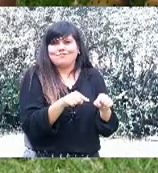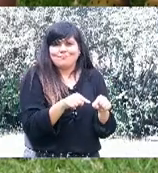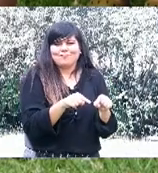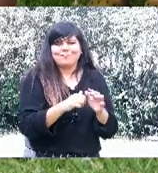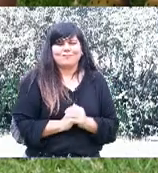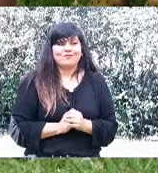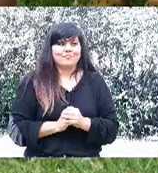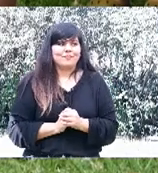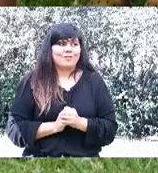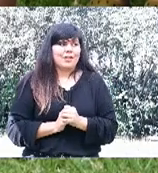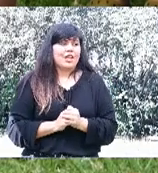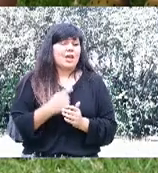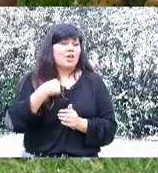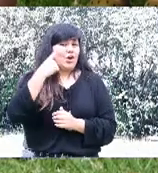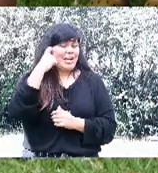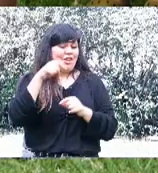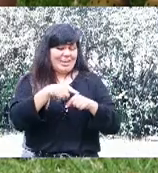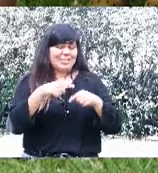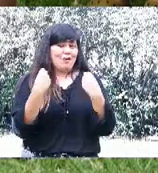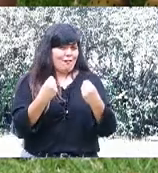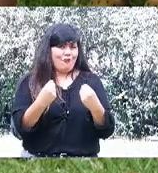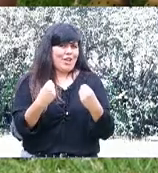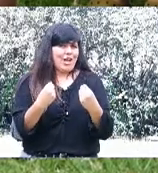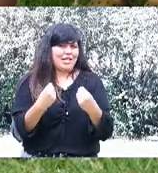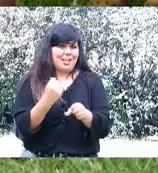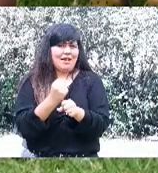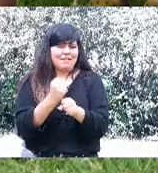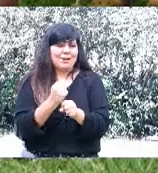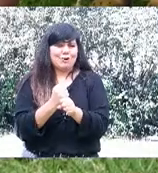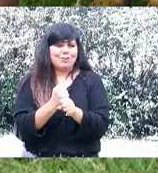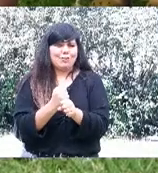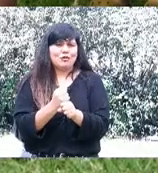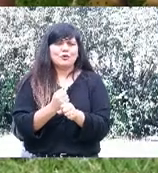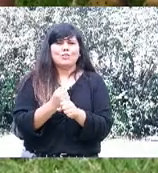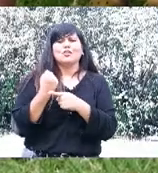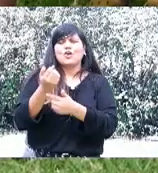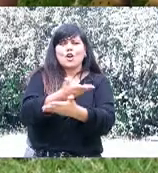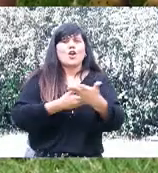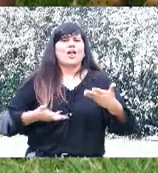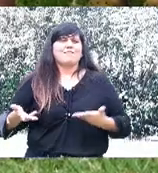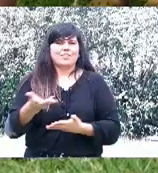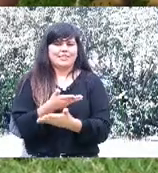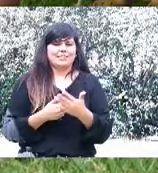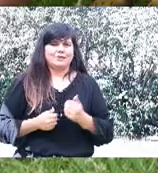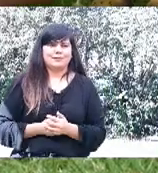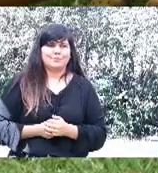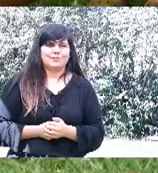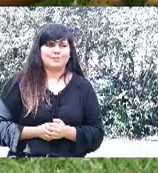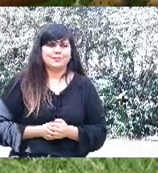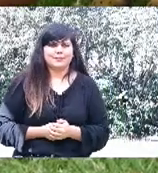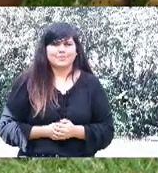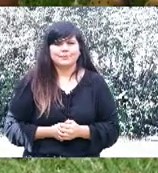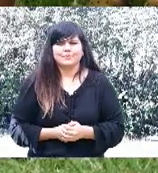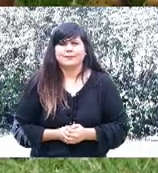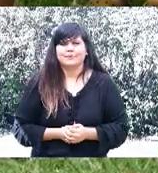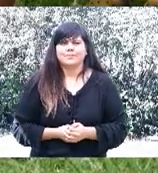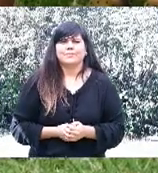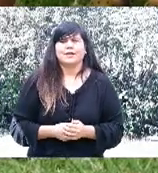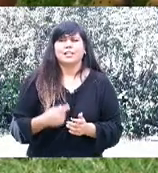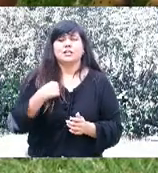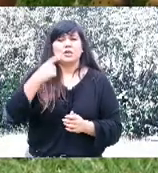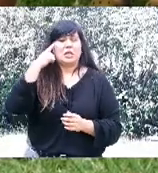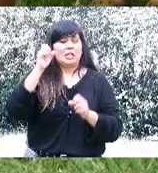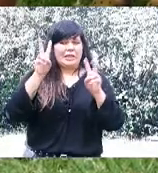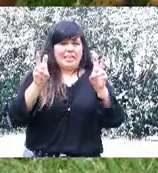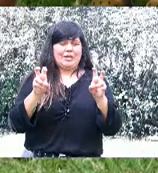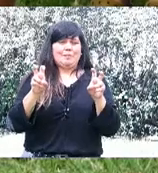eh Y creo que ese es un buen ejercicio no de colaboración ya e y creo que en